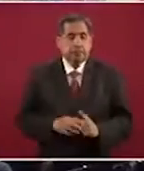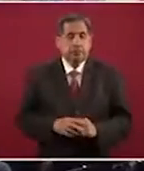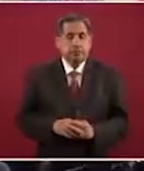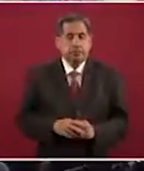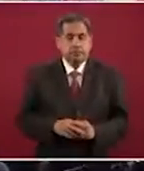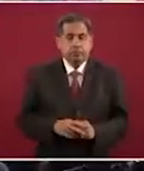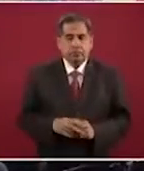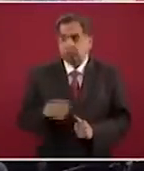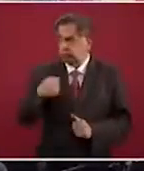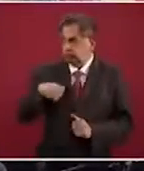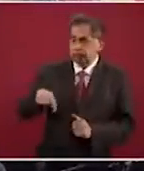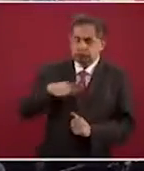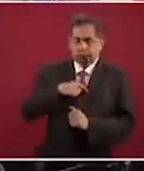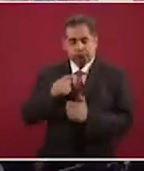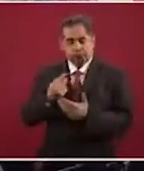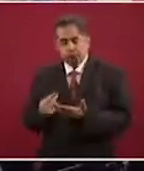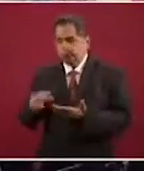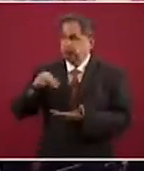llegamos aquí,